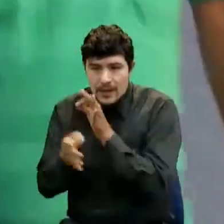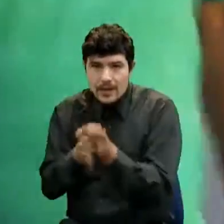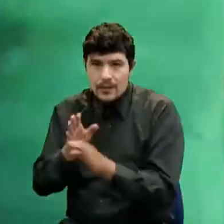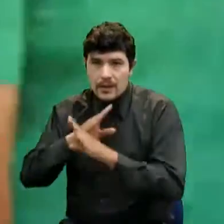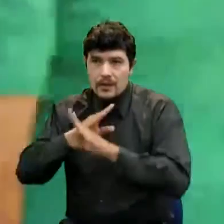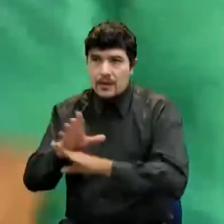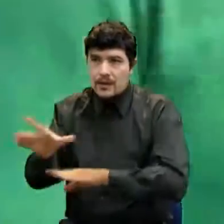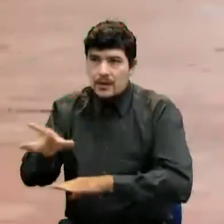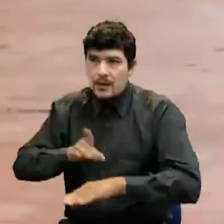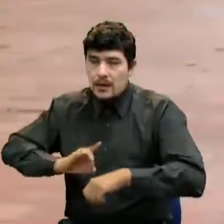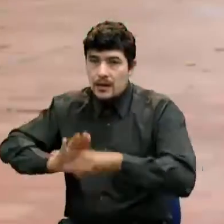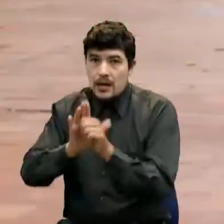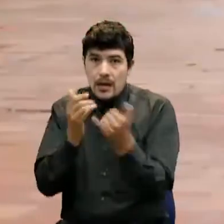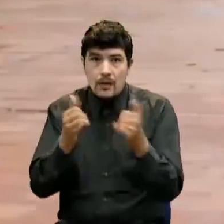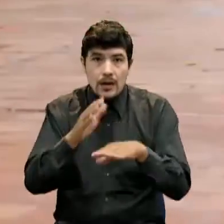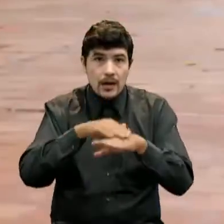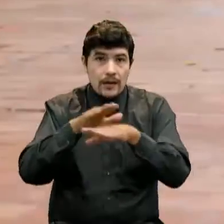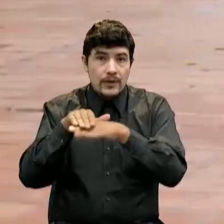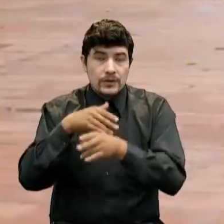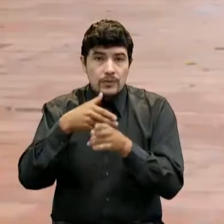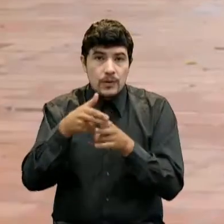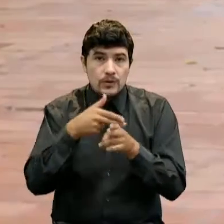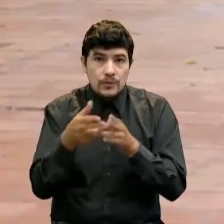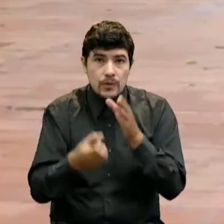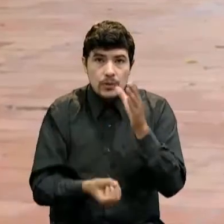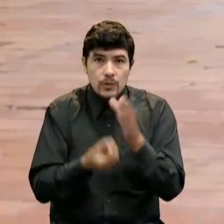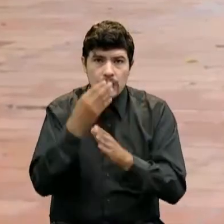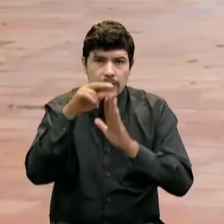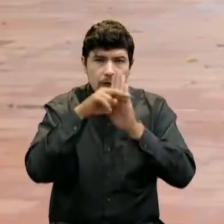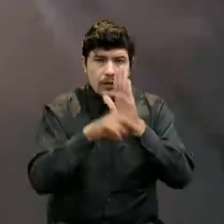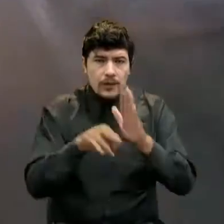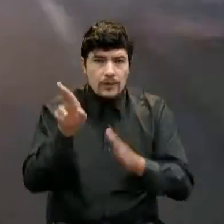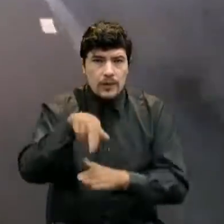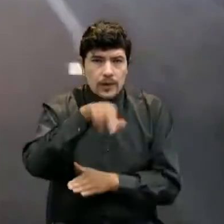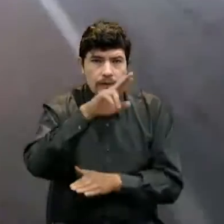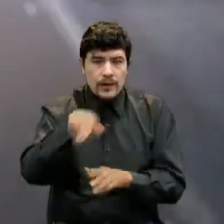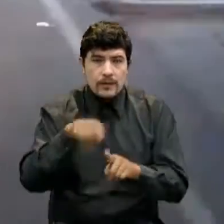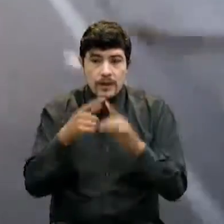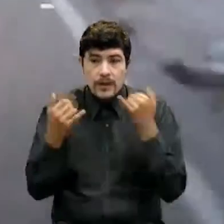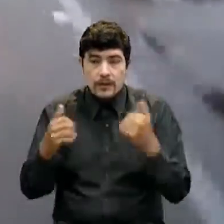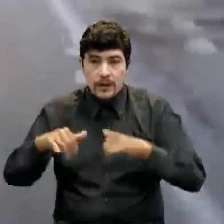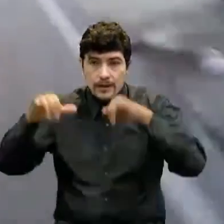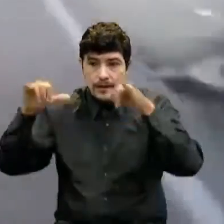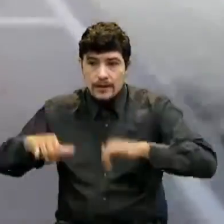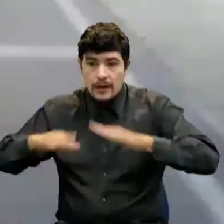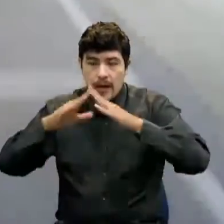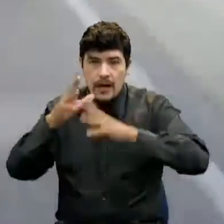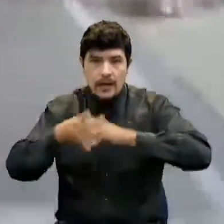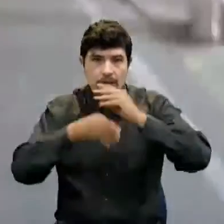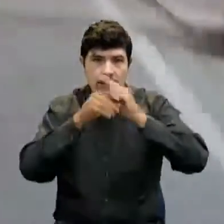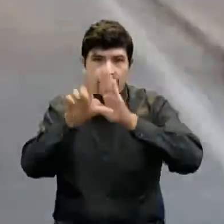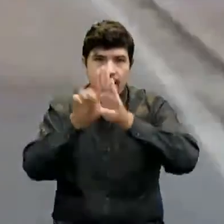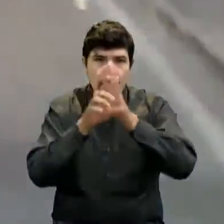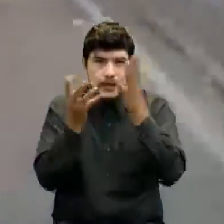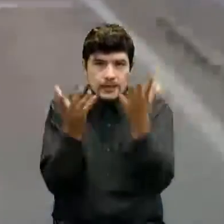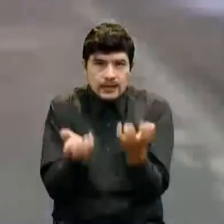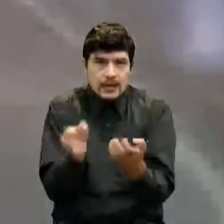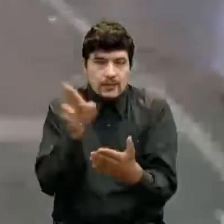autoridades municipales anuncien nuevas medidas restrictivas. Entre tanto, se mantiene el toque de queda y la ley seca en todo el